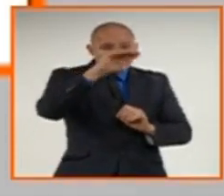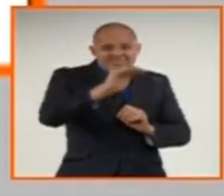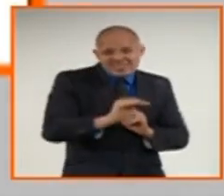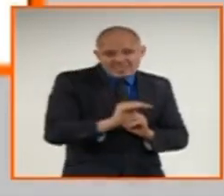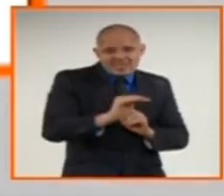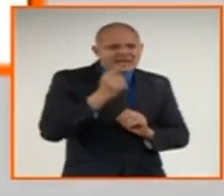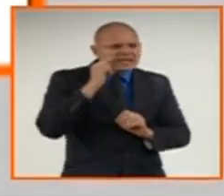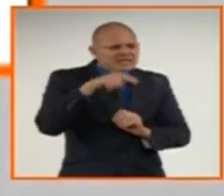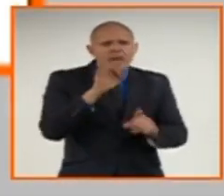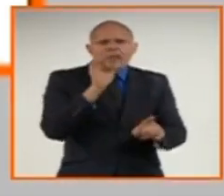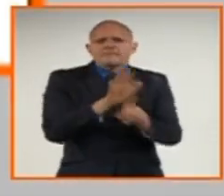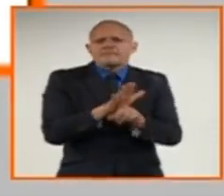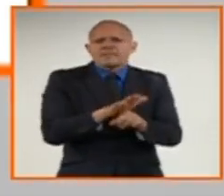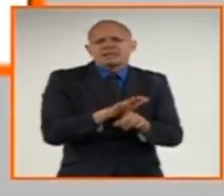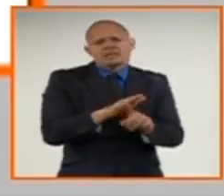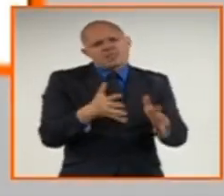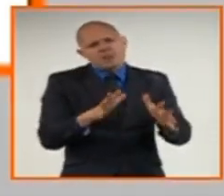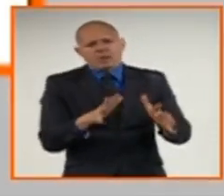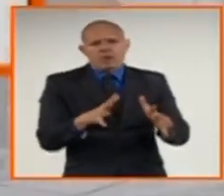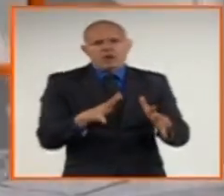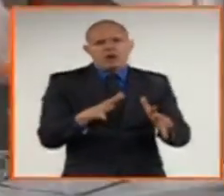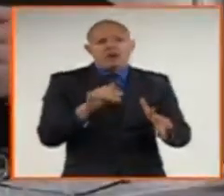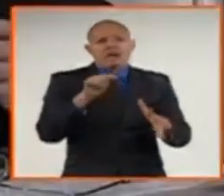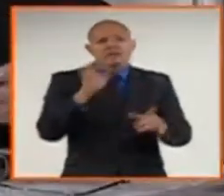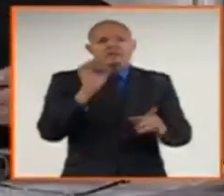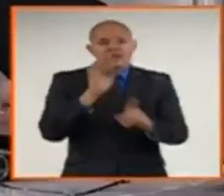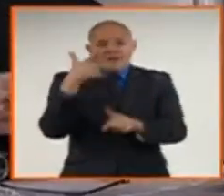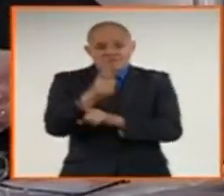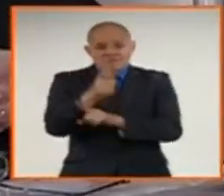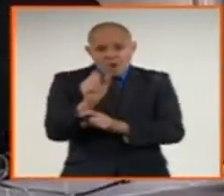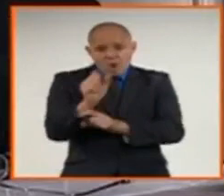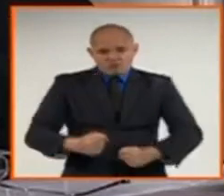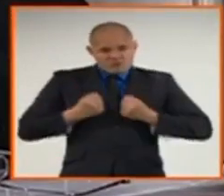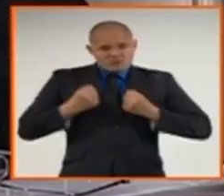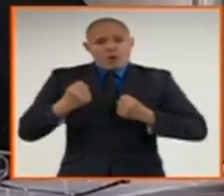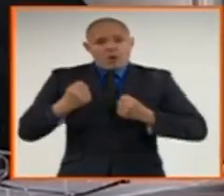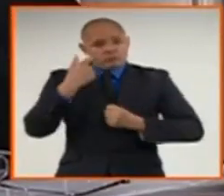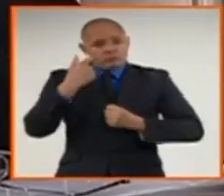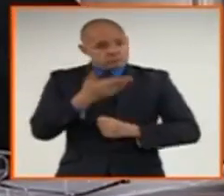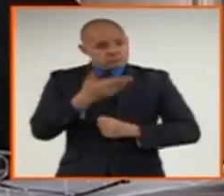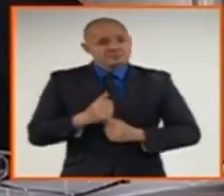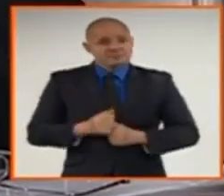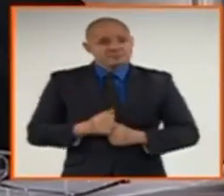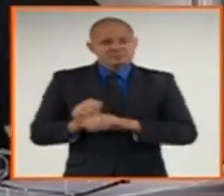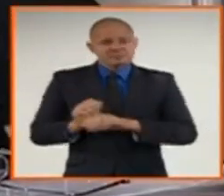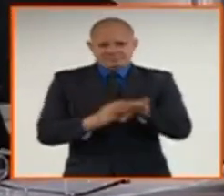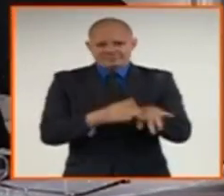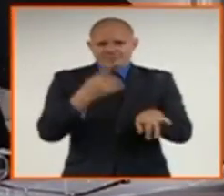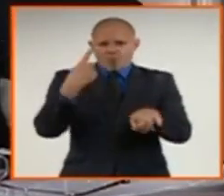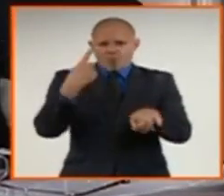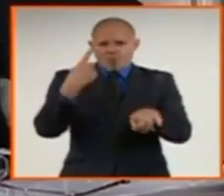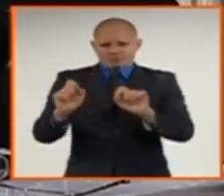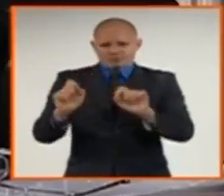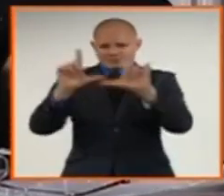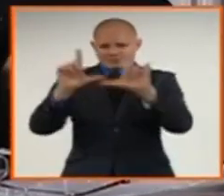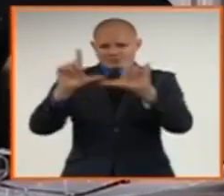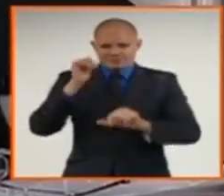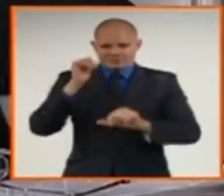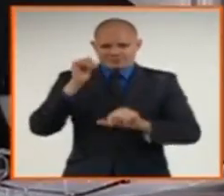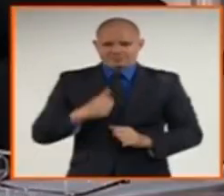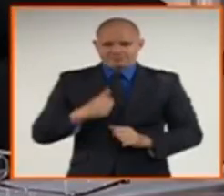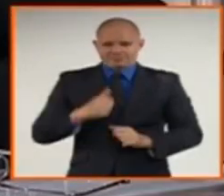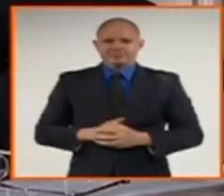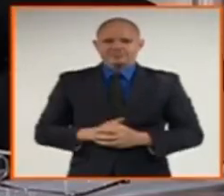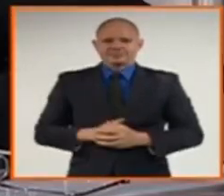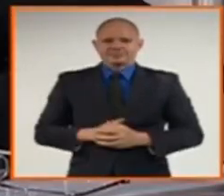inhibición superior a los más grandes. Entonces, en la siguiente, también mostramos, en el